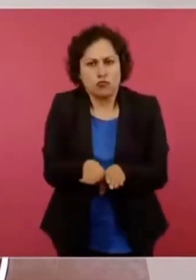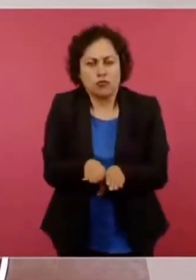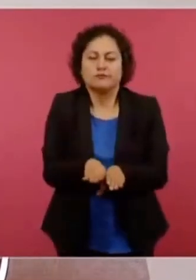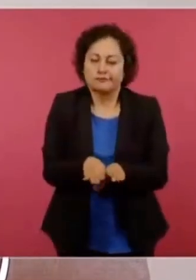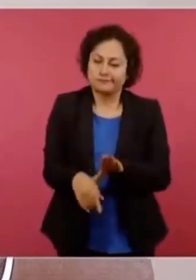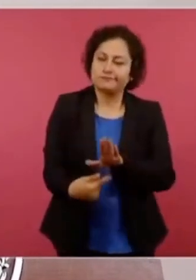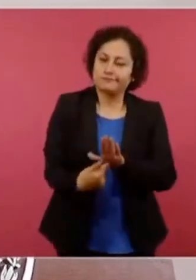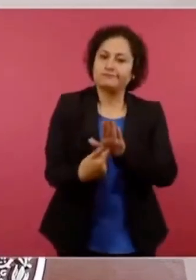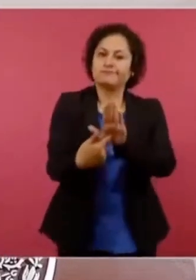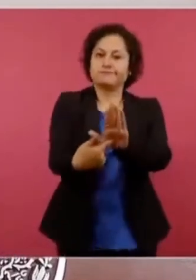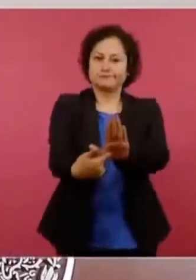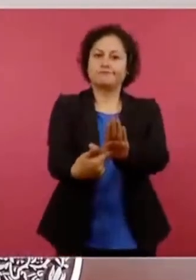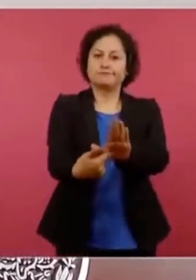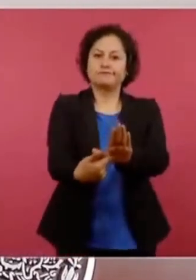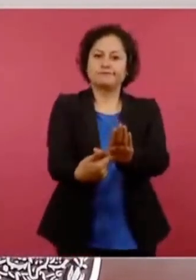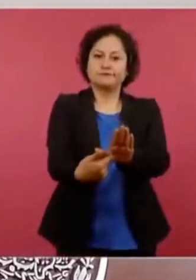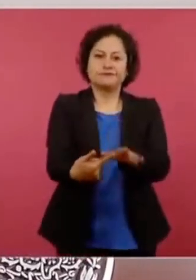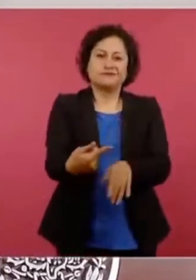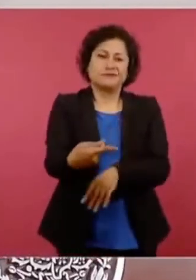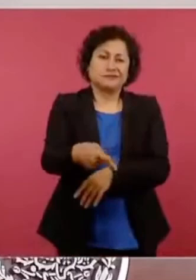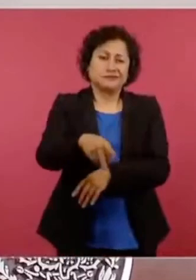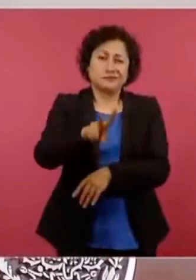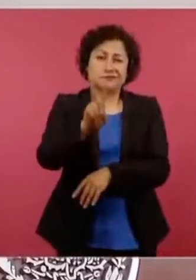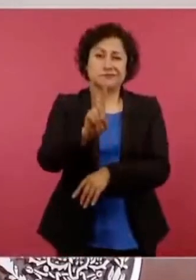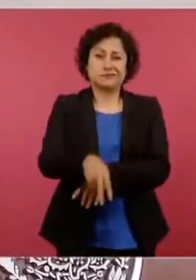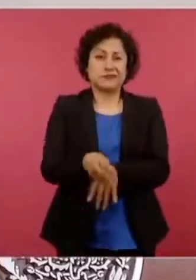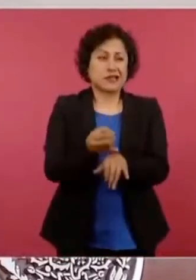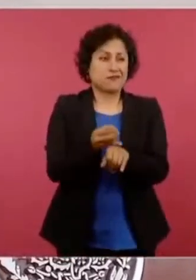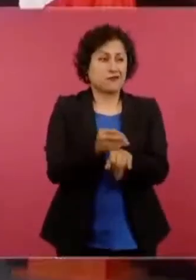que realmente son de manipulación.